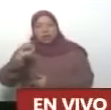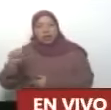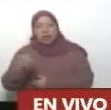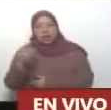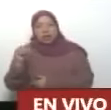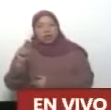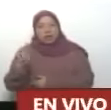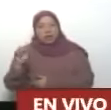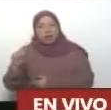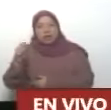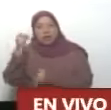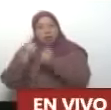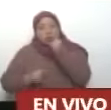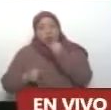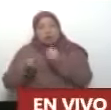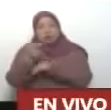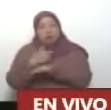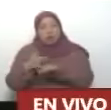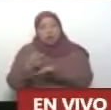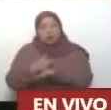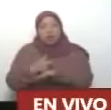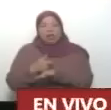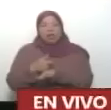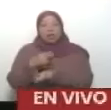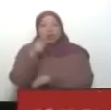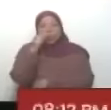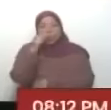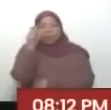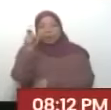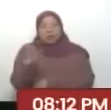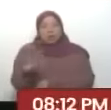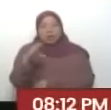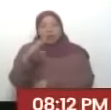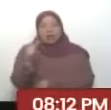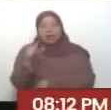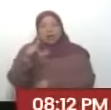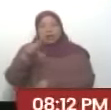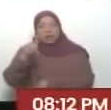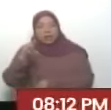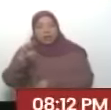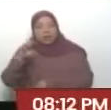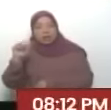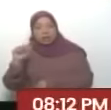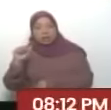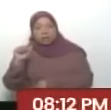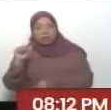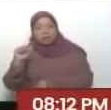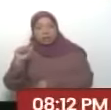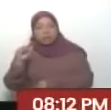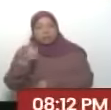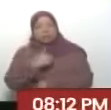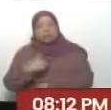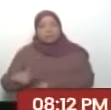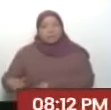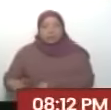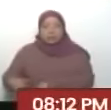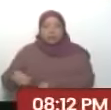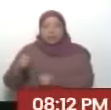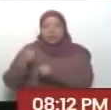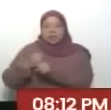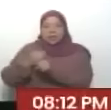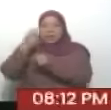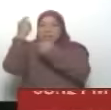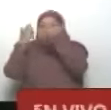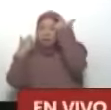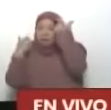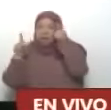Caldera, último gobierno de la Cuarta República, el comandante presidente Hugo Rafael Chávez Frías y el presidente obrero de